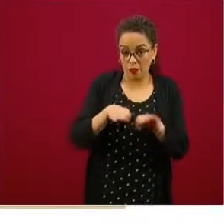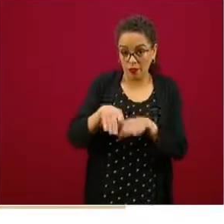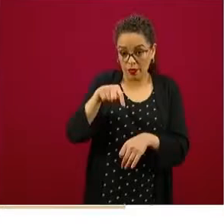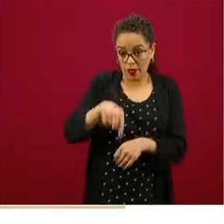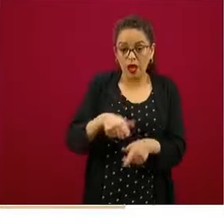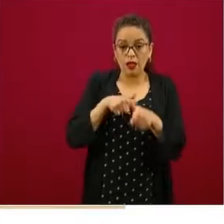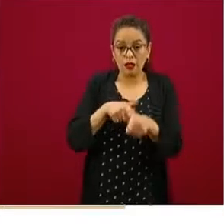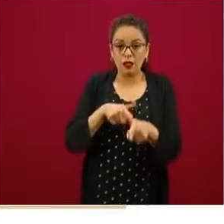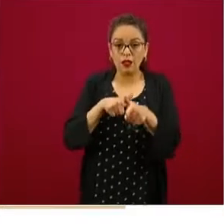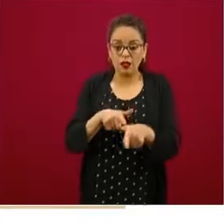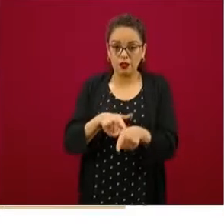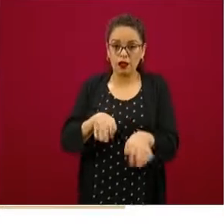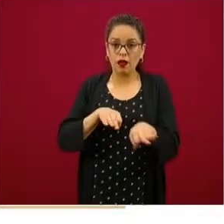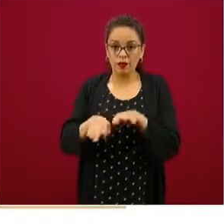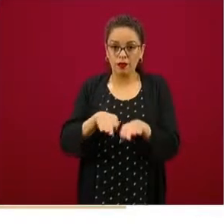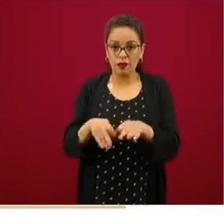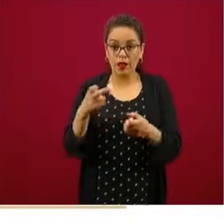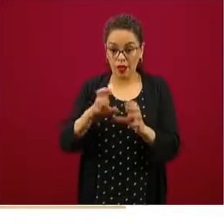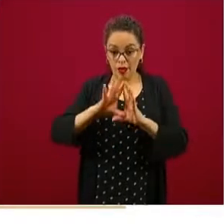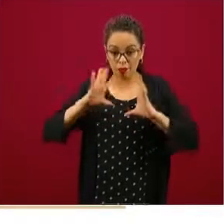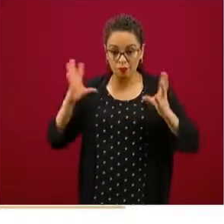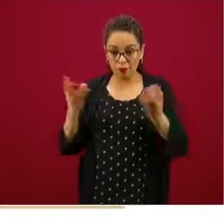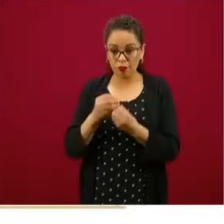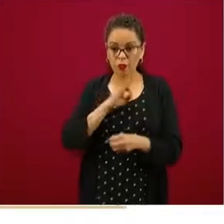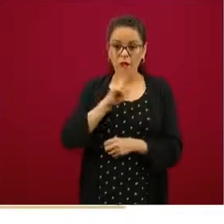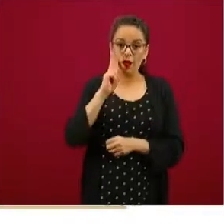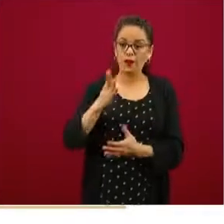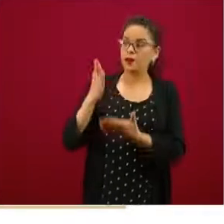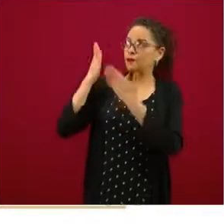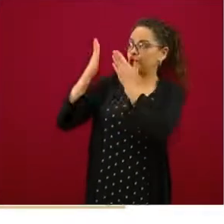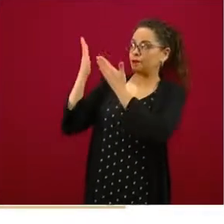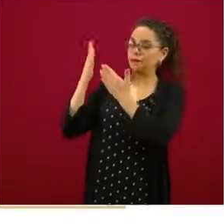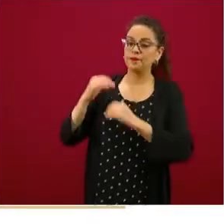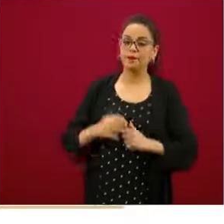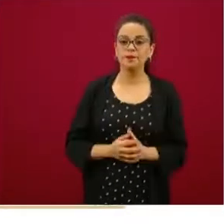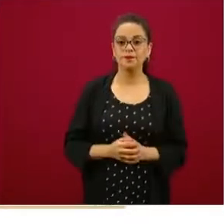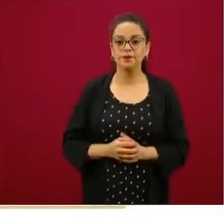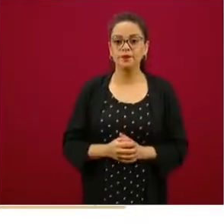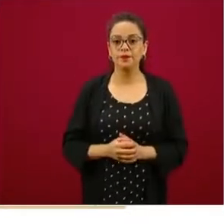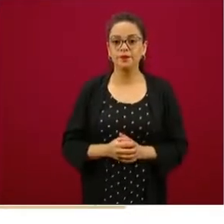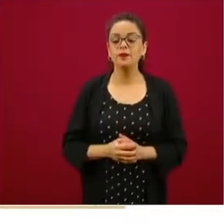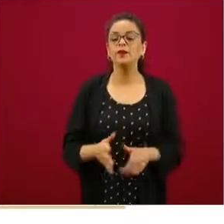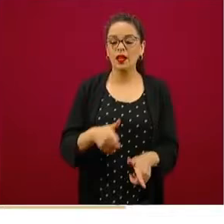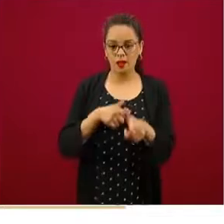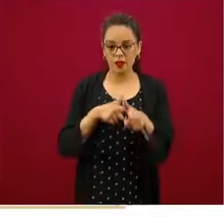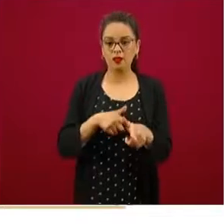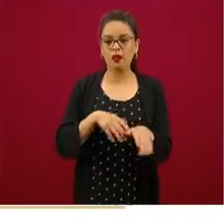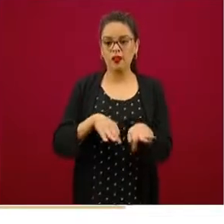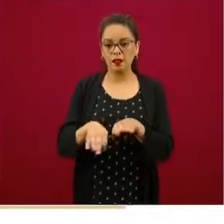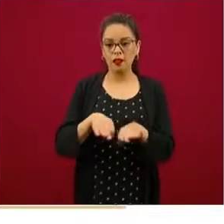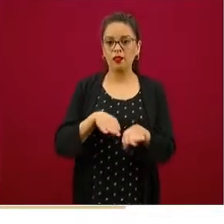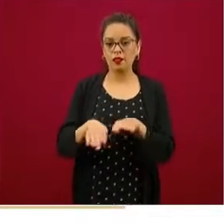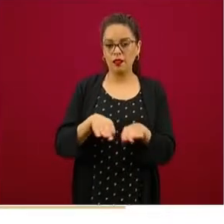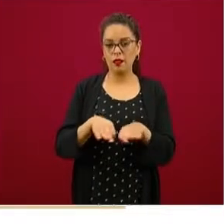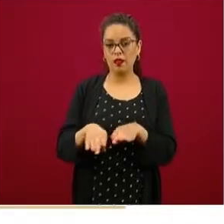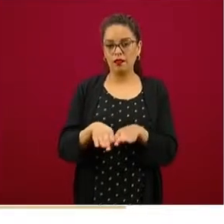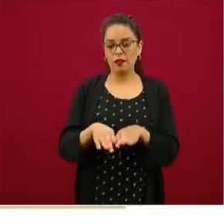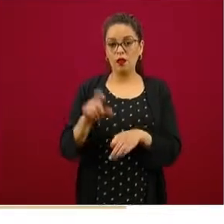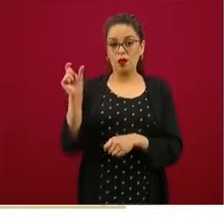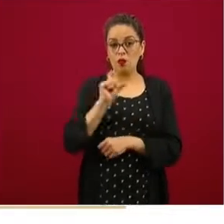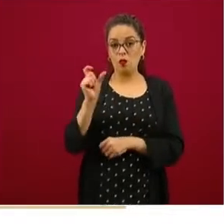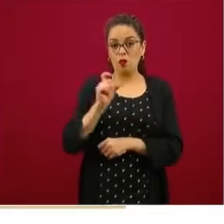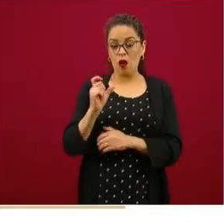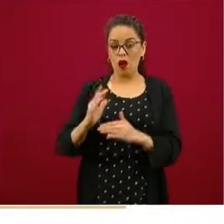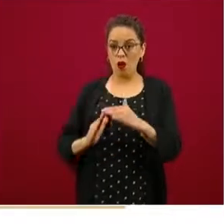pueden seguir trabajando. Estas son todas las unidades económicas que están trabajando durante los picos más altos de